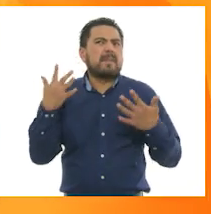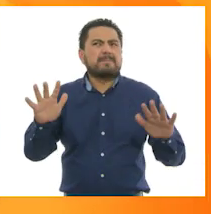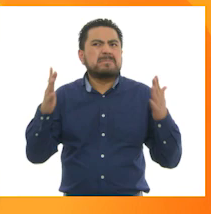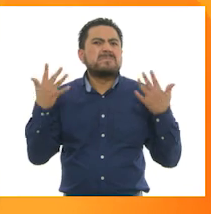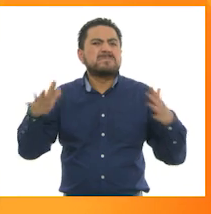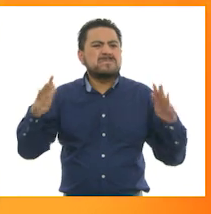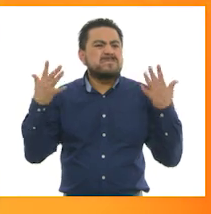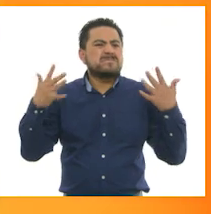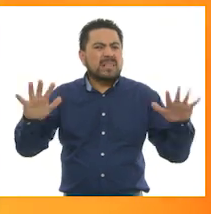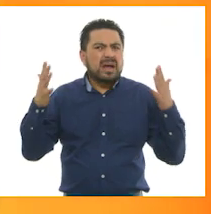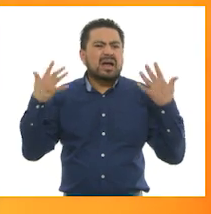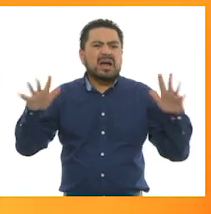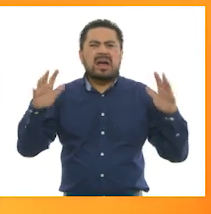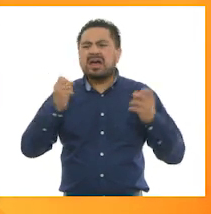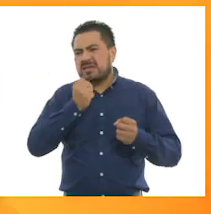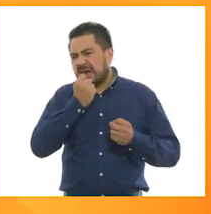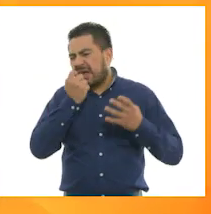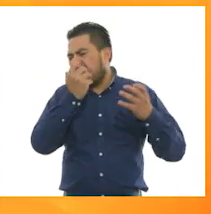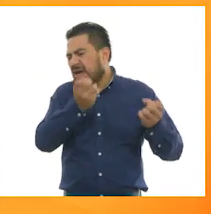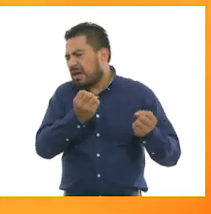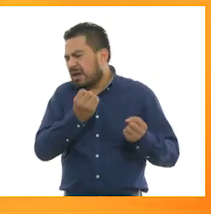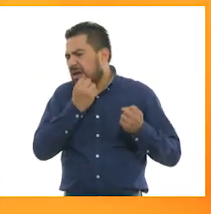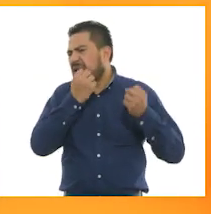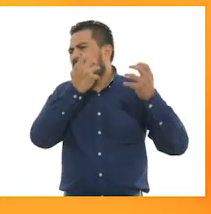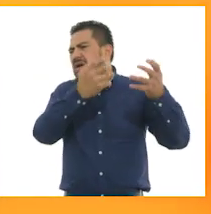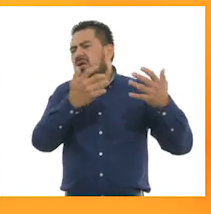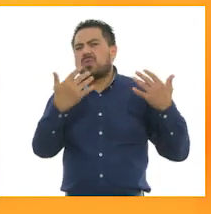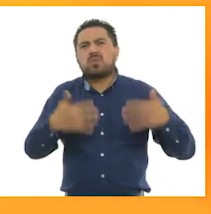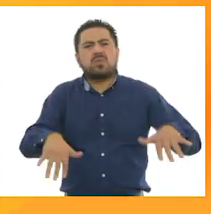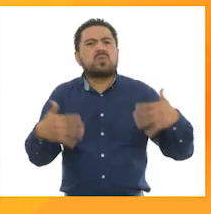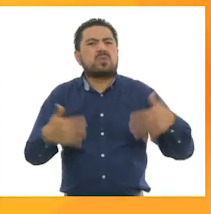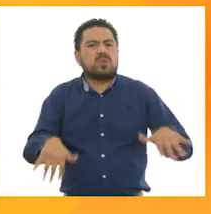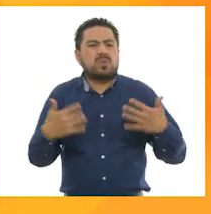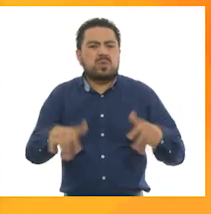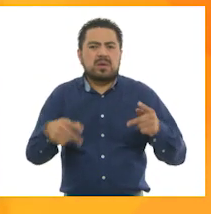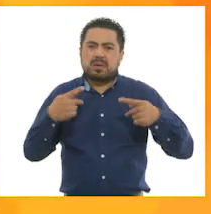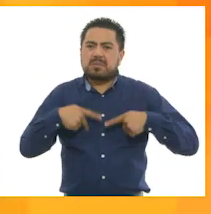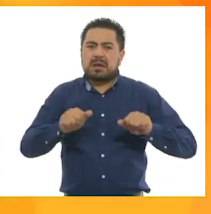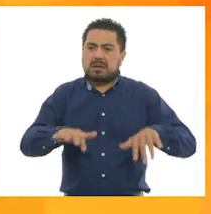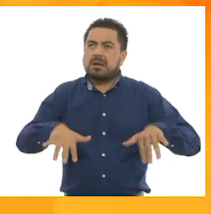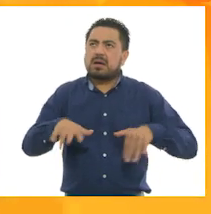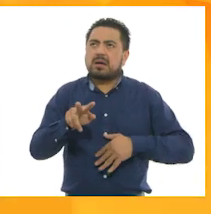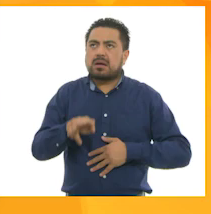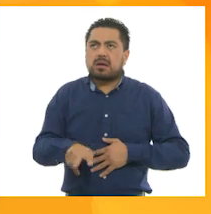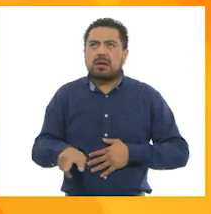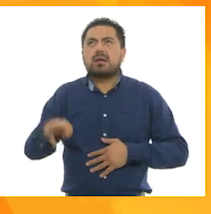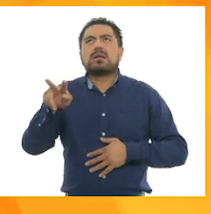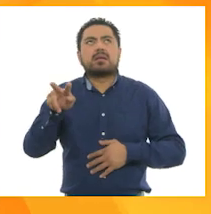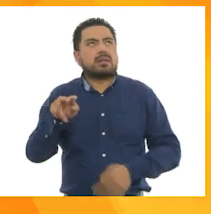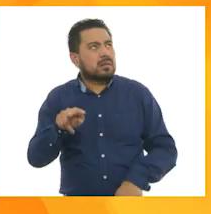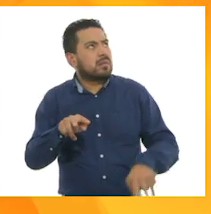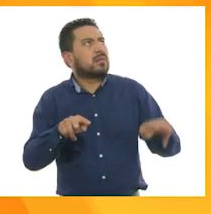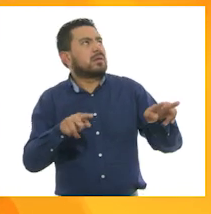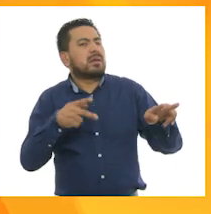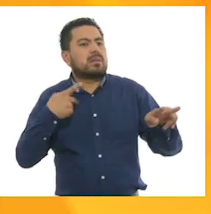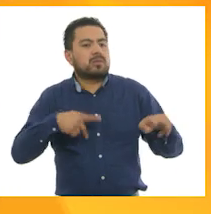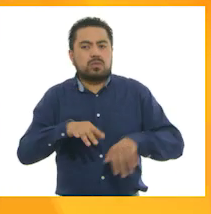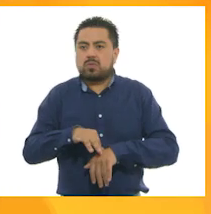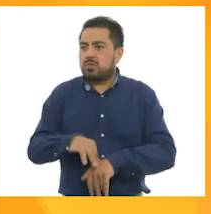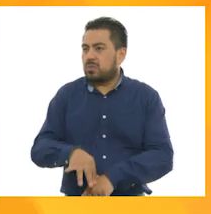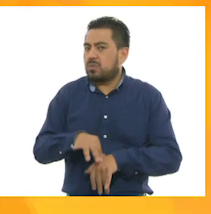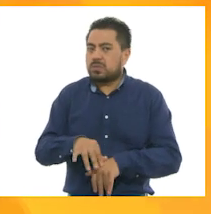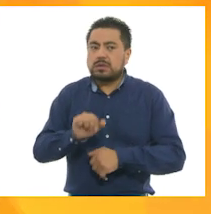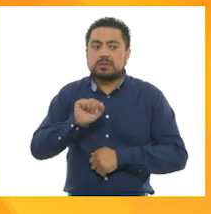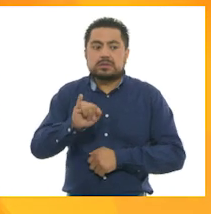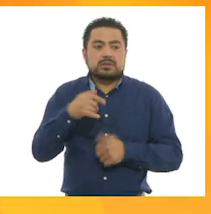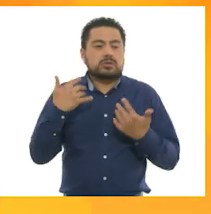aplausos, oyeron vítores y exclamaciones. Miraron al público y comprobaron que